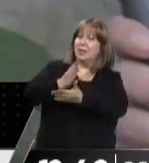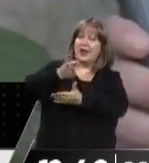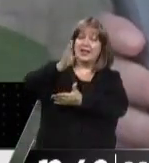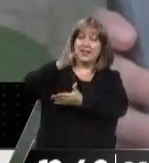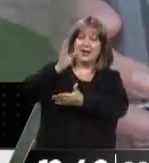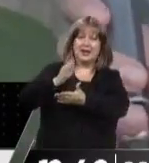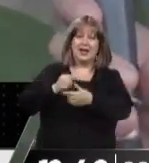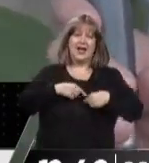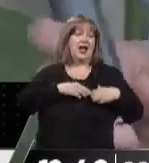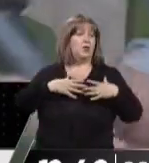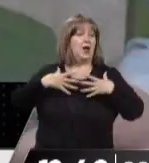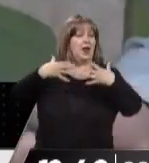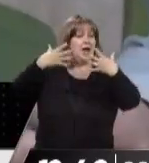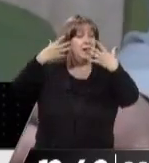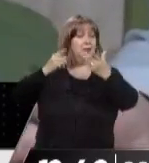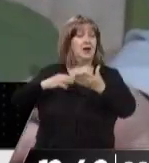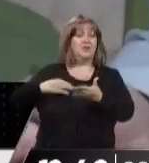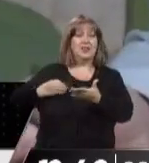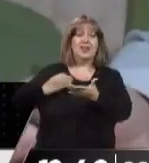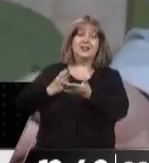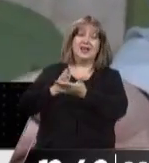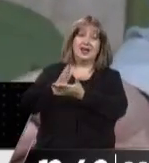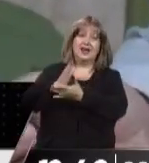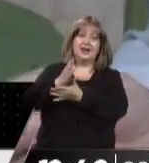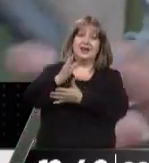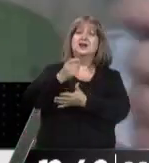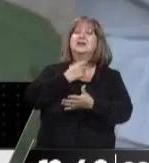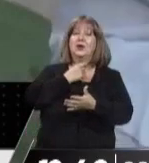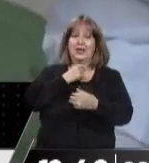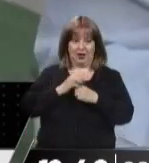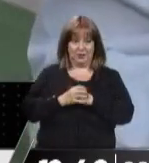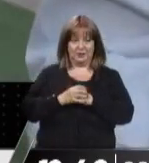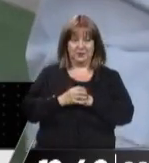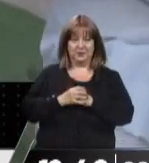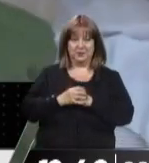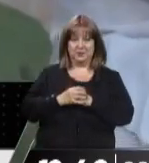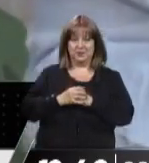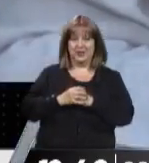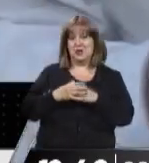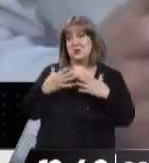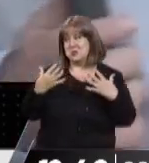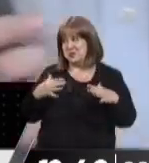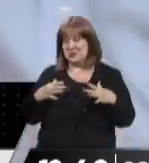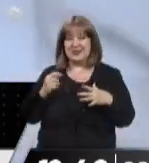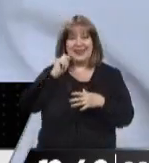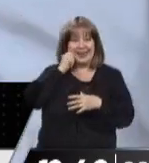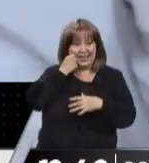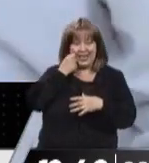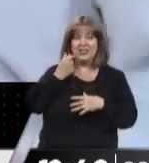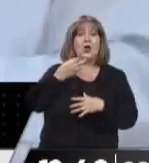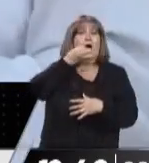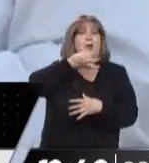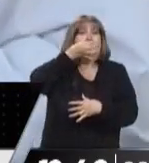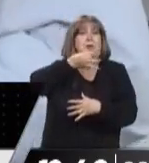alma tiene vida eterna si creemos en eso. Sí, vena eterna. Chicos, obviamente podemos hablar toda la vida con Pero, Julia. ¿Pero qué te